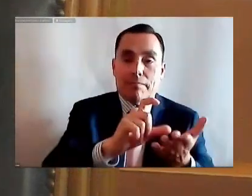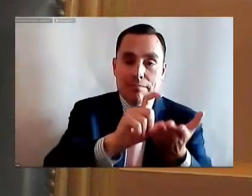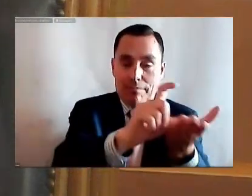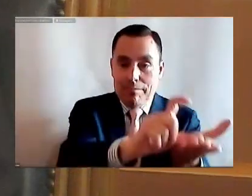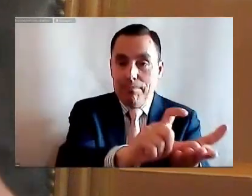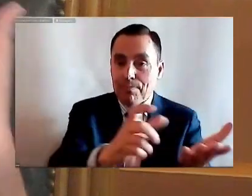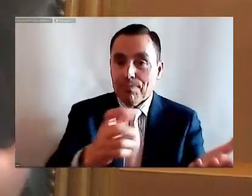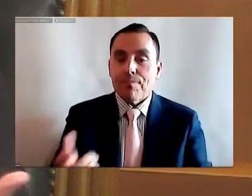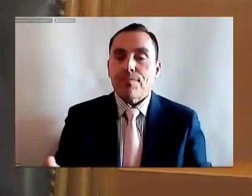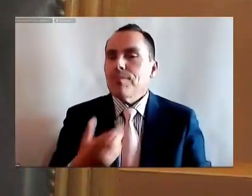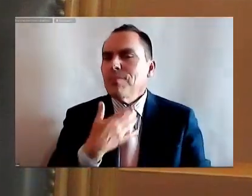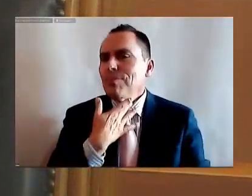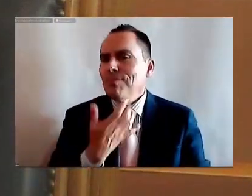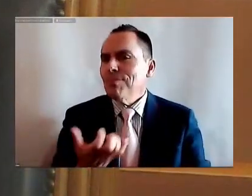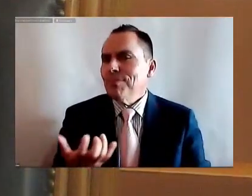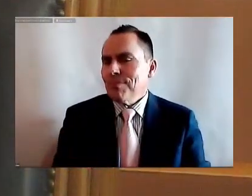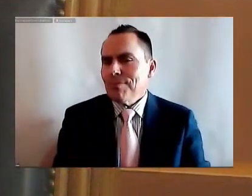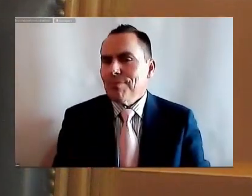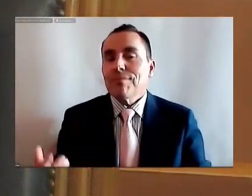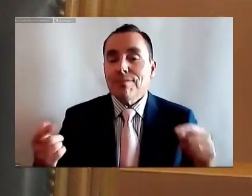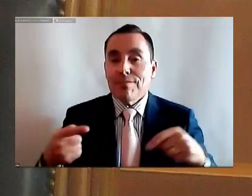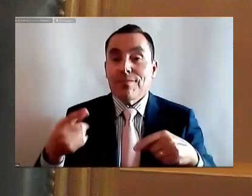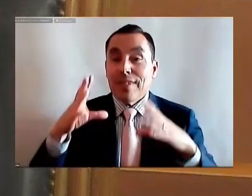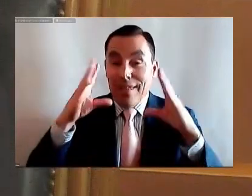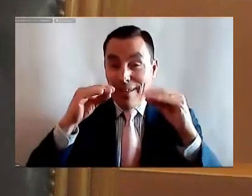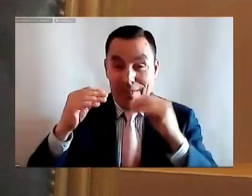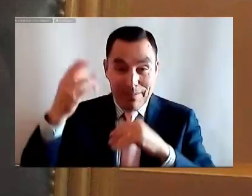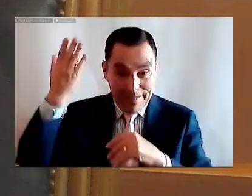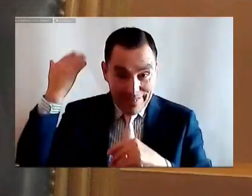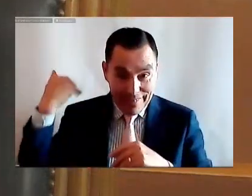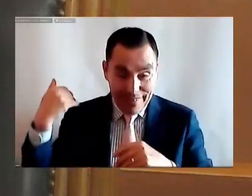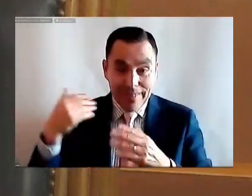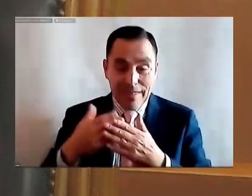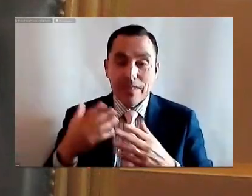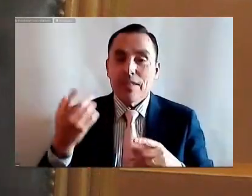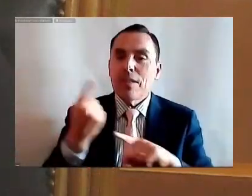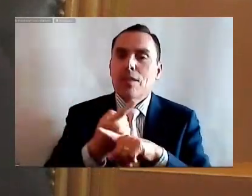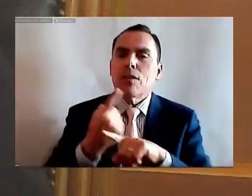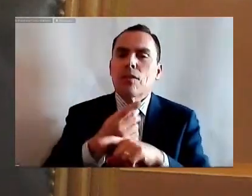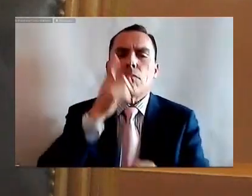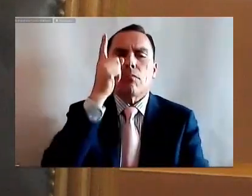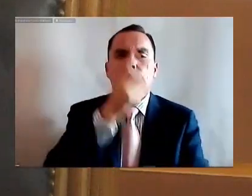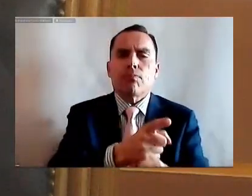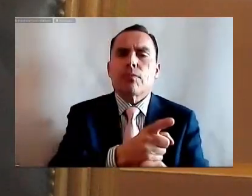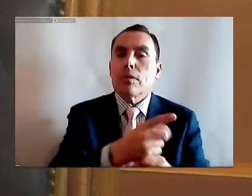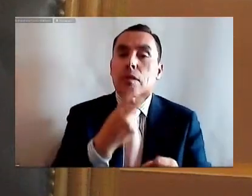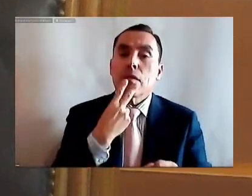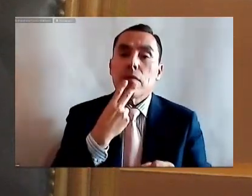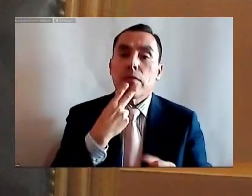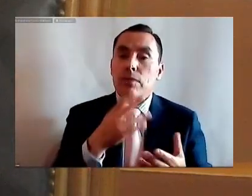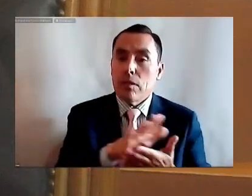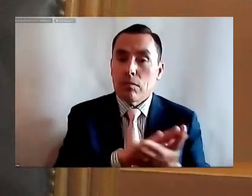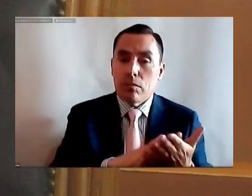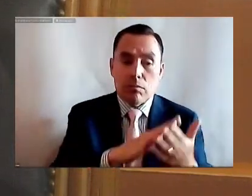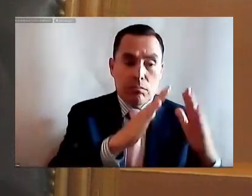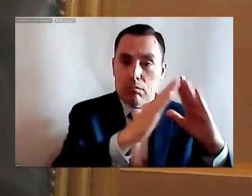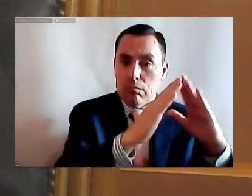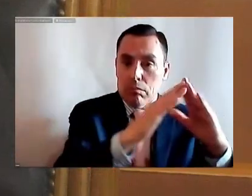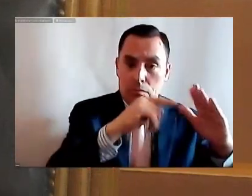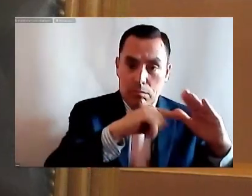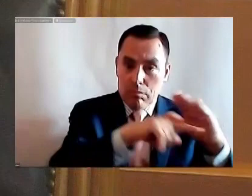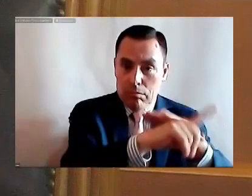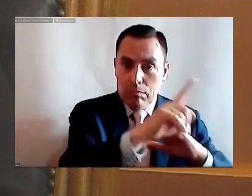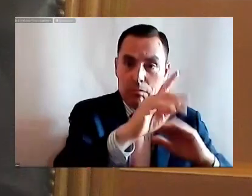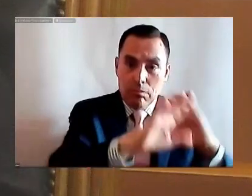Porque es complejo, para lo que hablábamos antes, que estas otras exigencias de la vida y que en